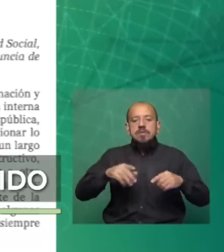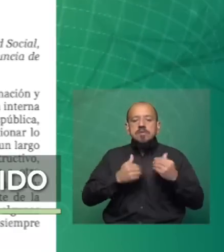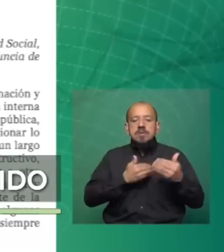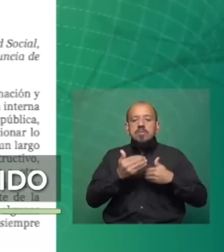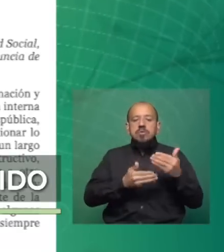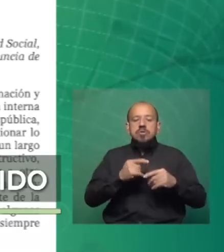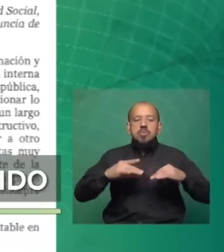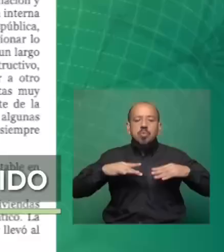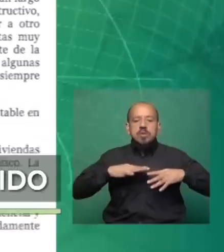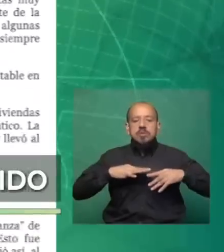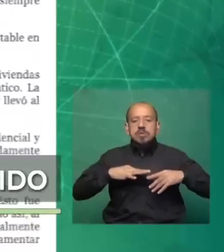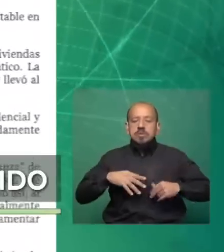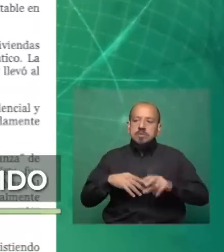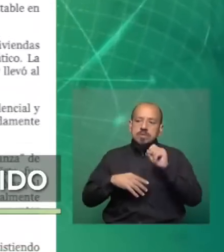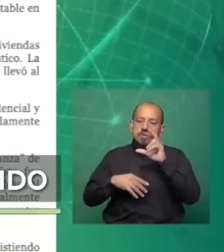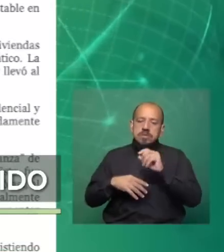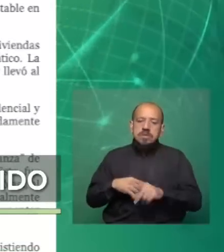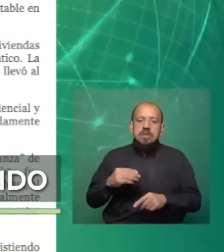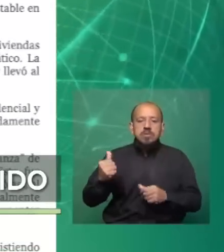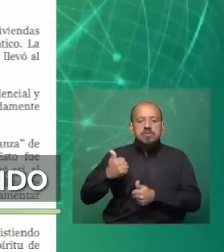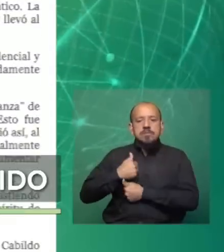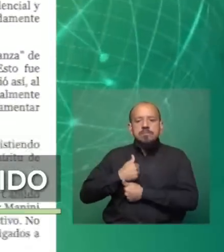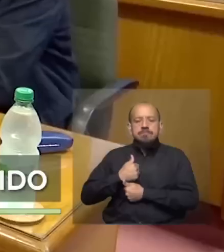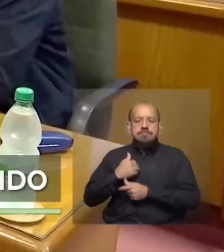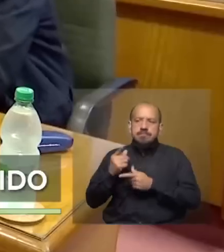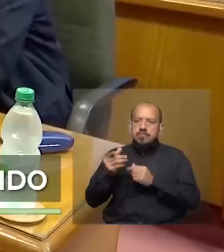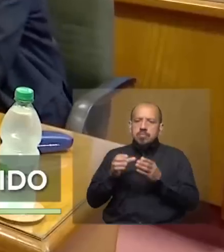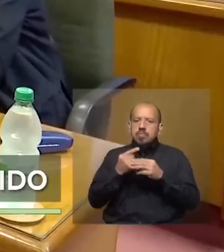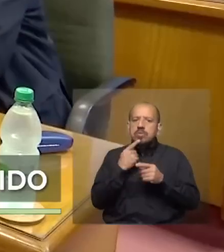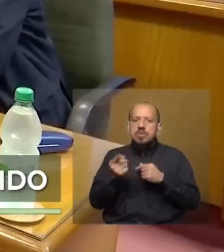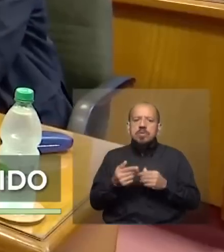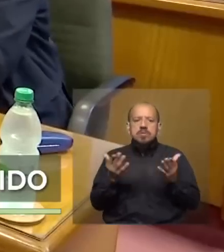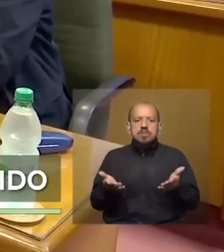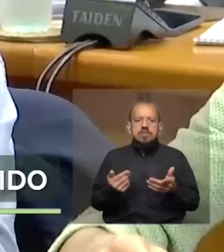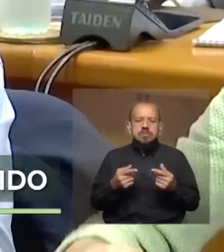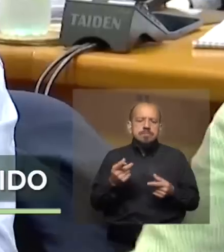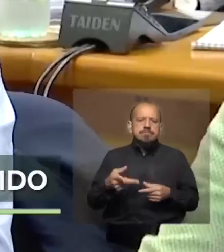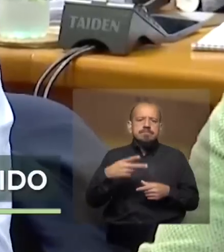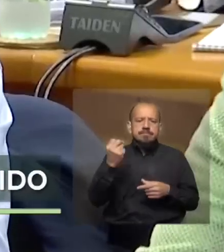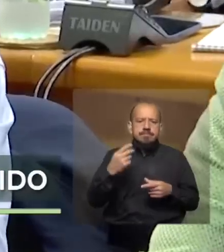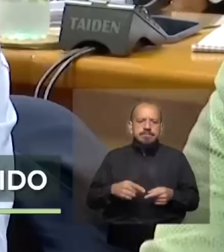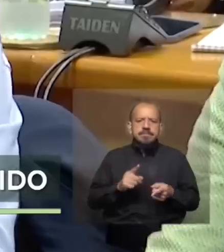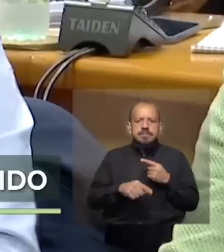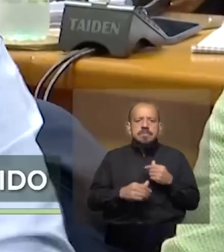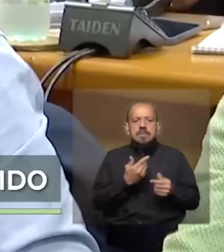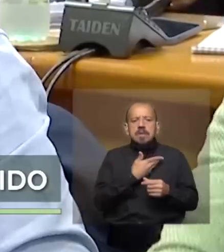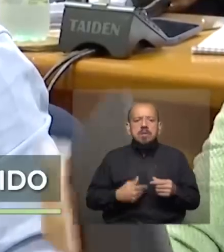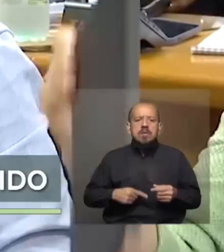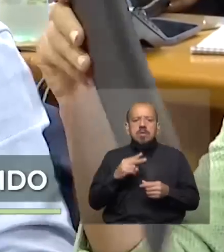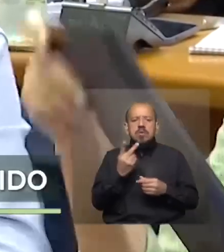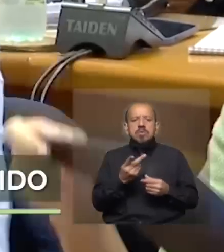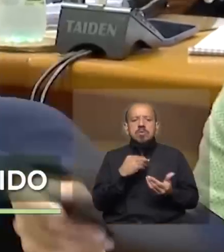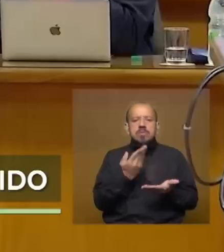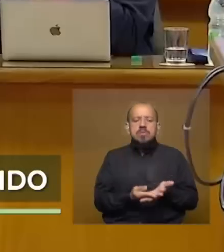de reforma jubilatoria criticando a Cabildo abierto porque sorpresivamente comenzó a cuestionar lo acordado emplazando el gobierno con dos propuestas